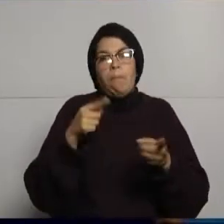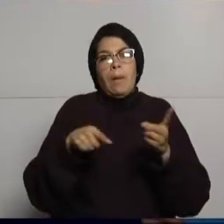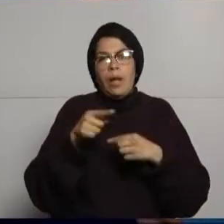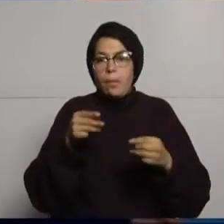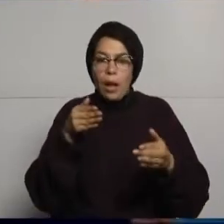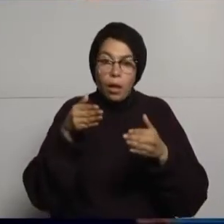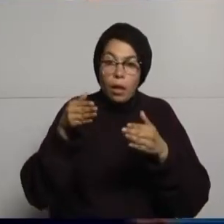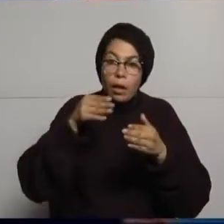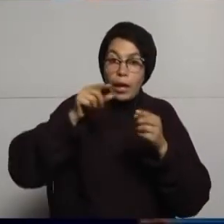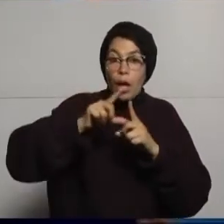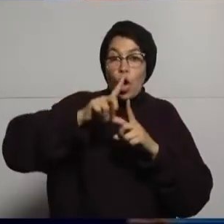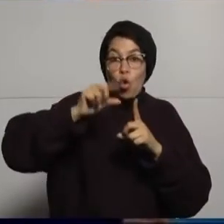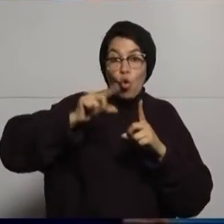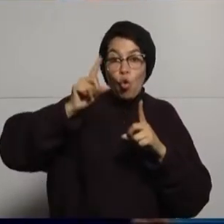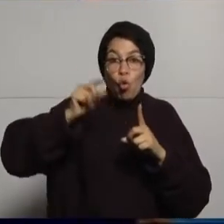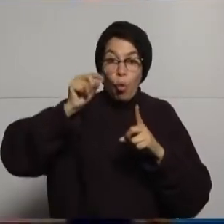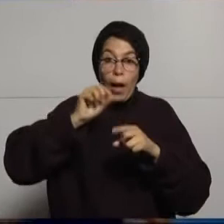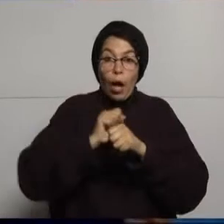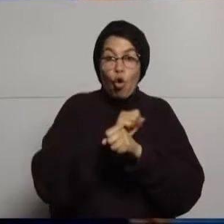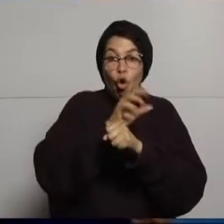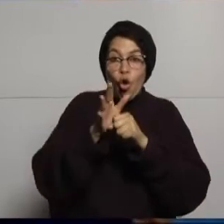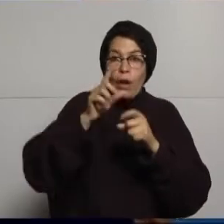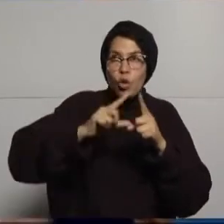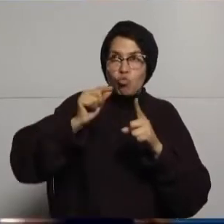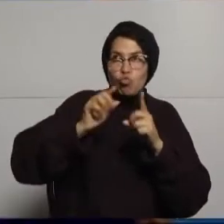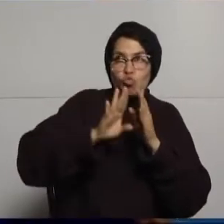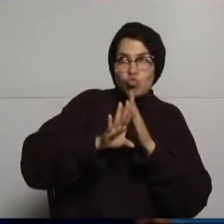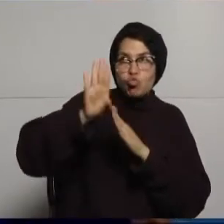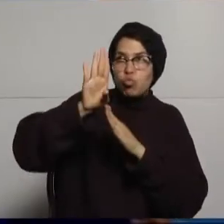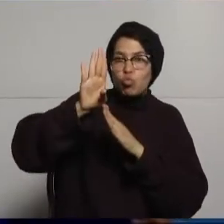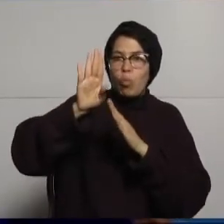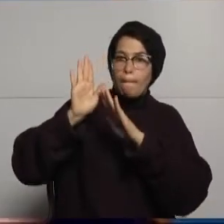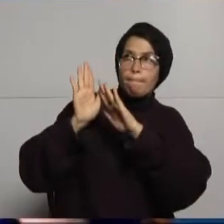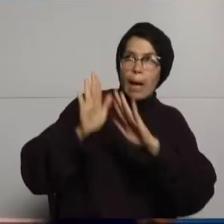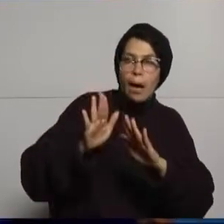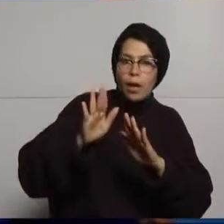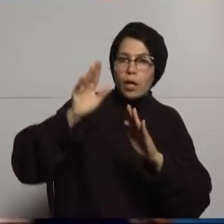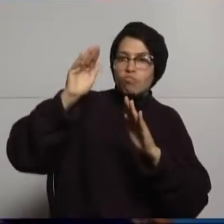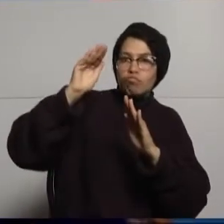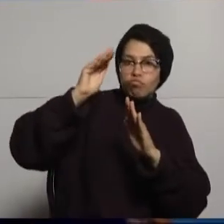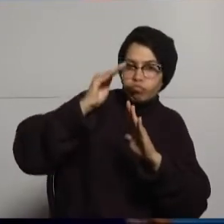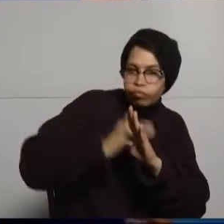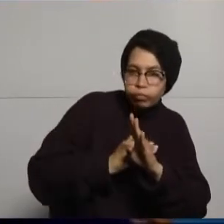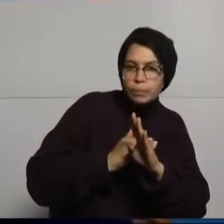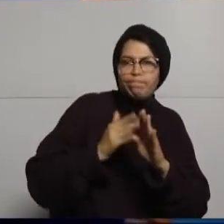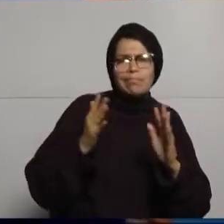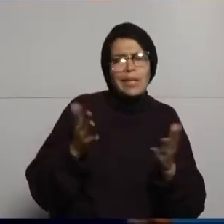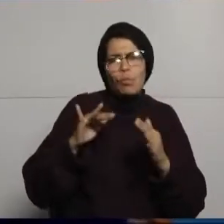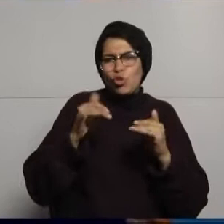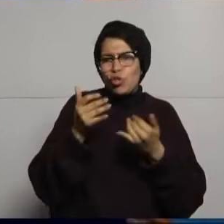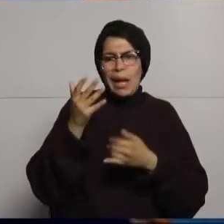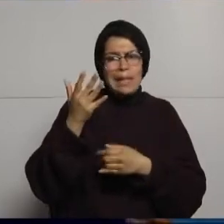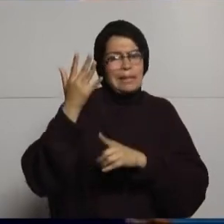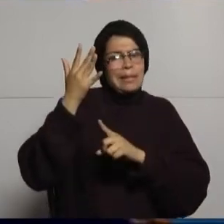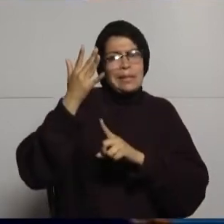y evitar que se colapse el sistema de salud. Entonces eso es lo primero, porque eso ha generado que realmente en estos 5 meses el país en